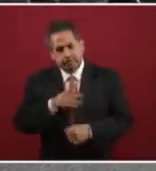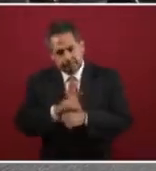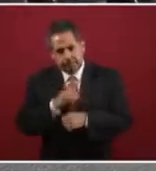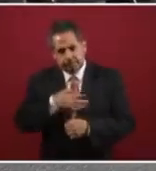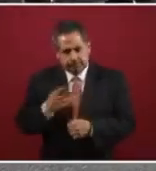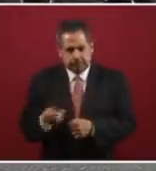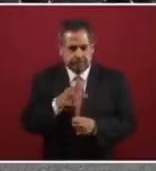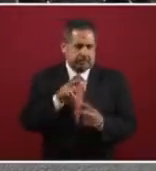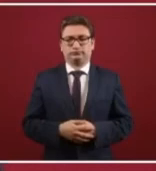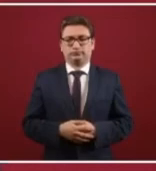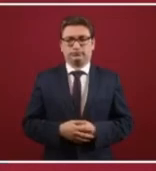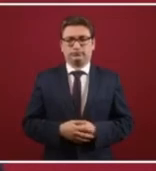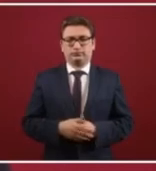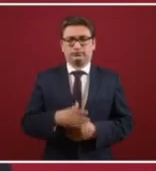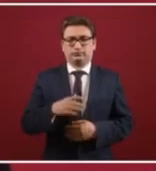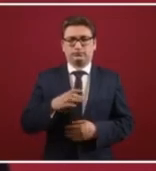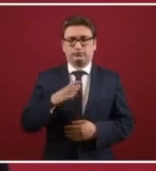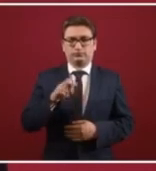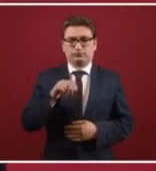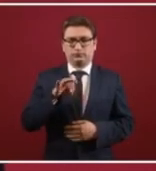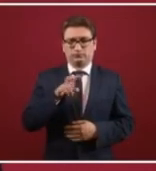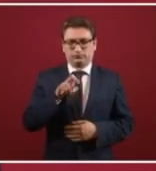renovación. Sigue el Coneval.